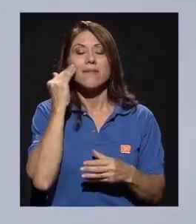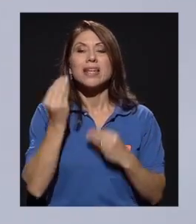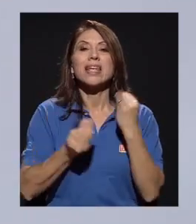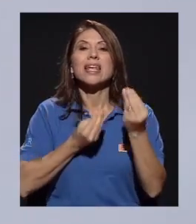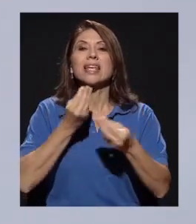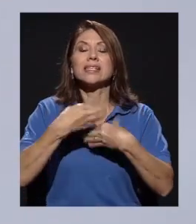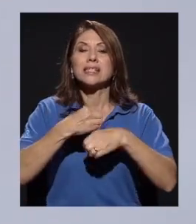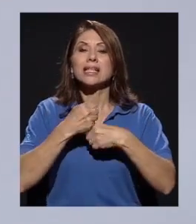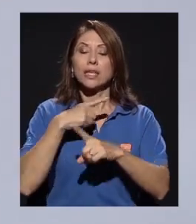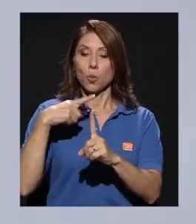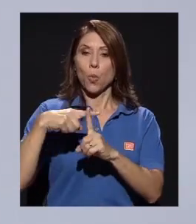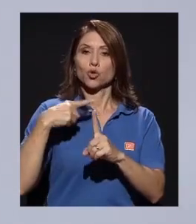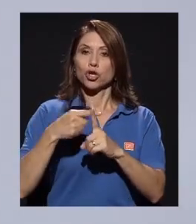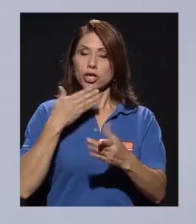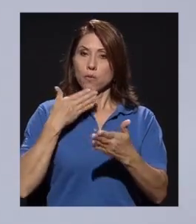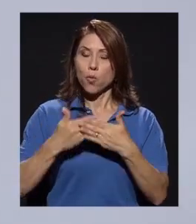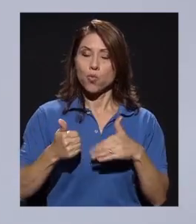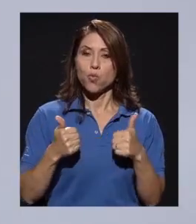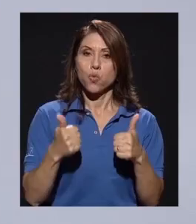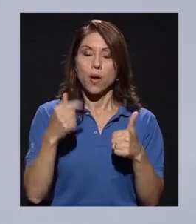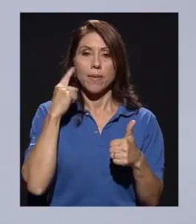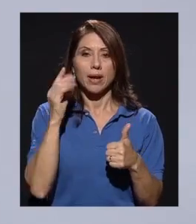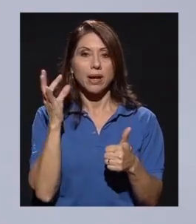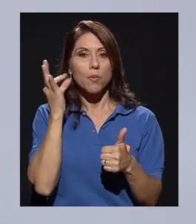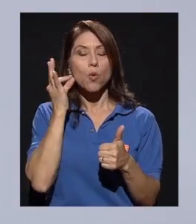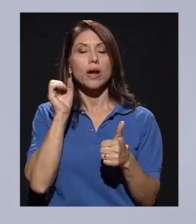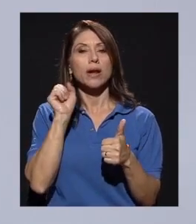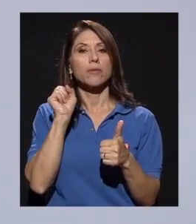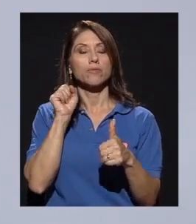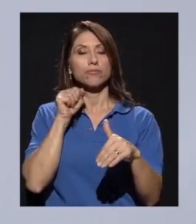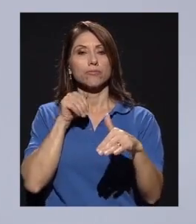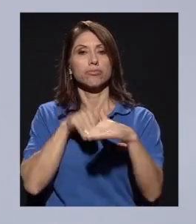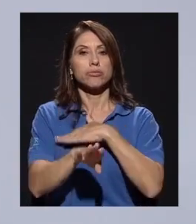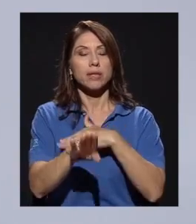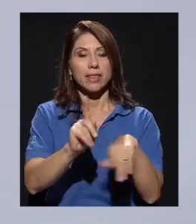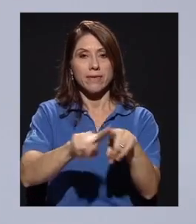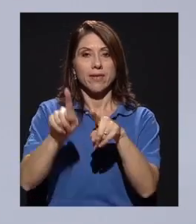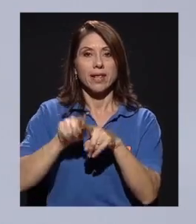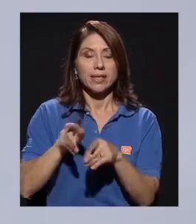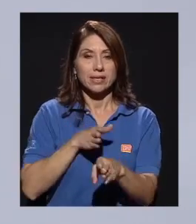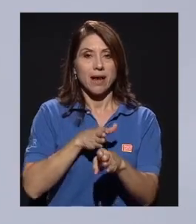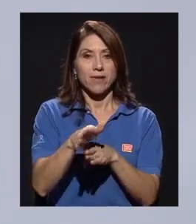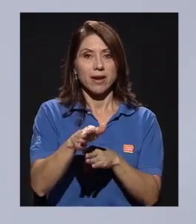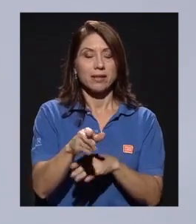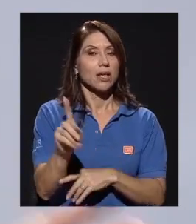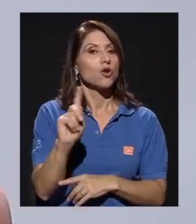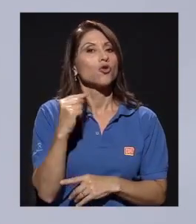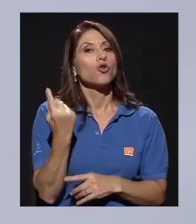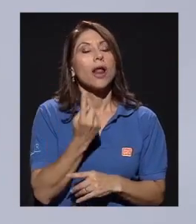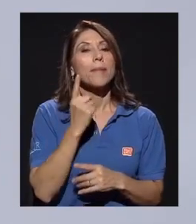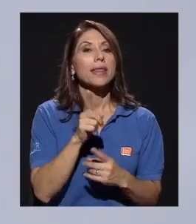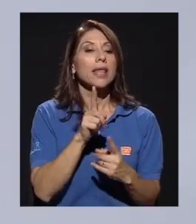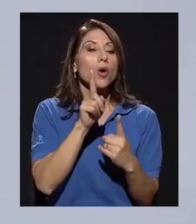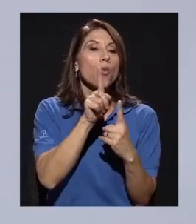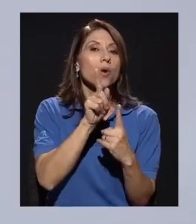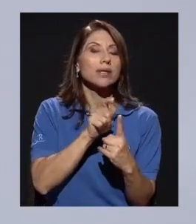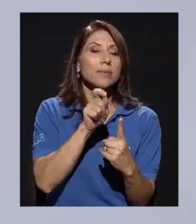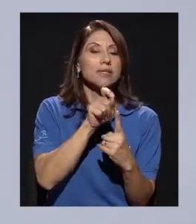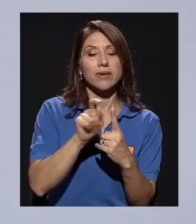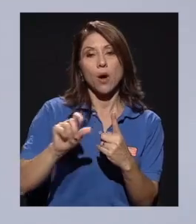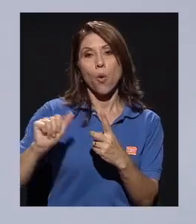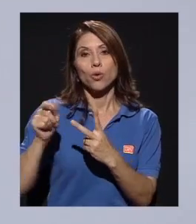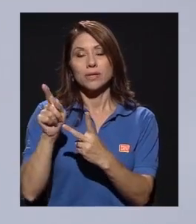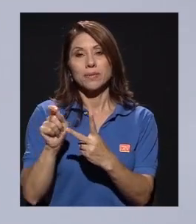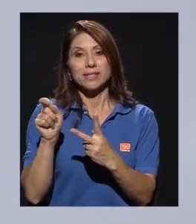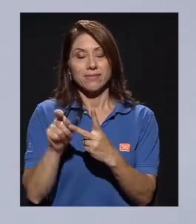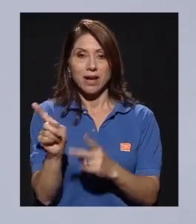haciendo positivas para que las mujeres podamos Ingresar a las diferentes carreras que no sea solamente una u otra eh